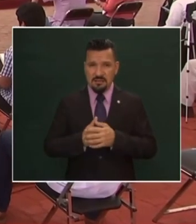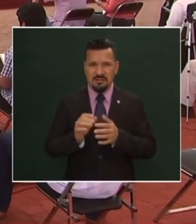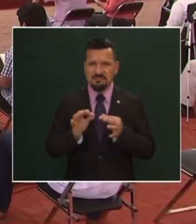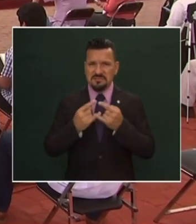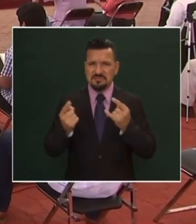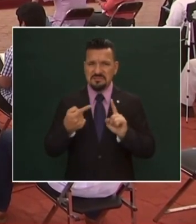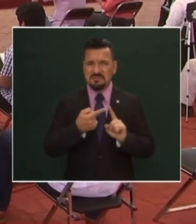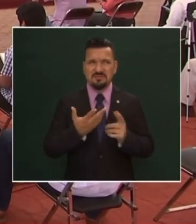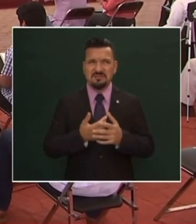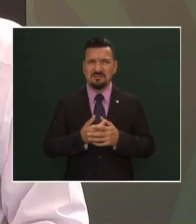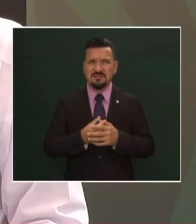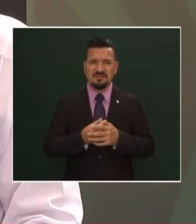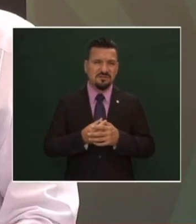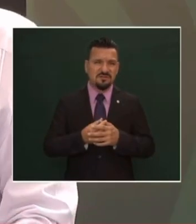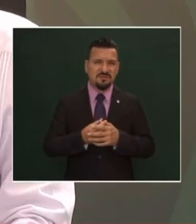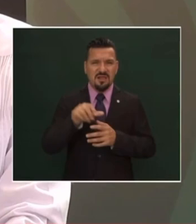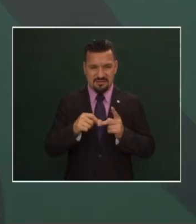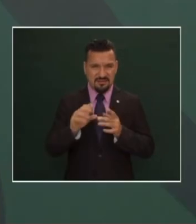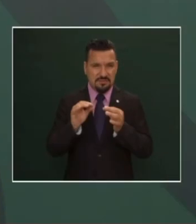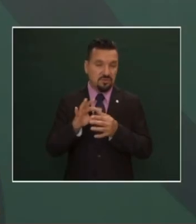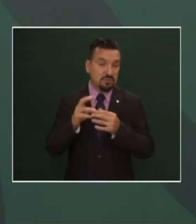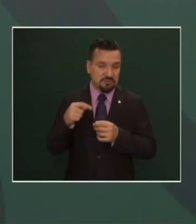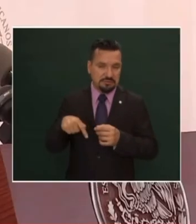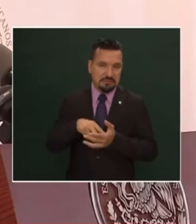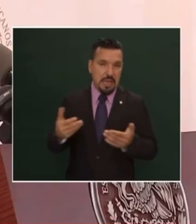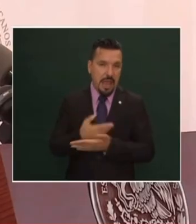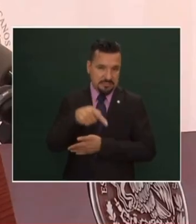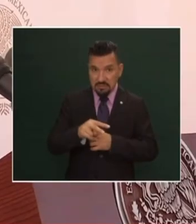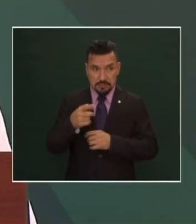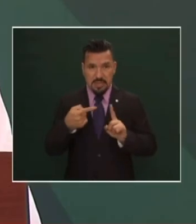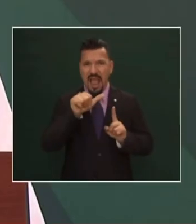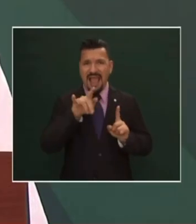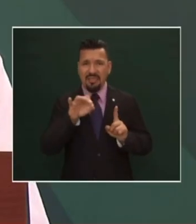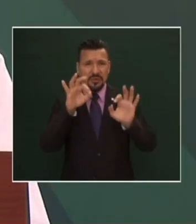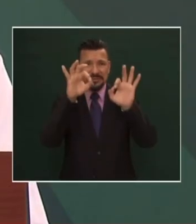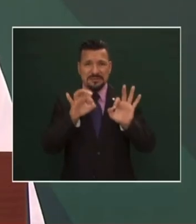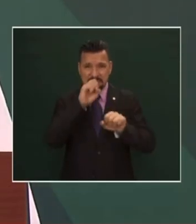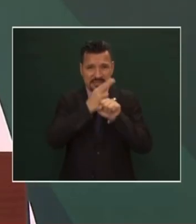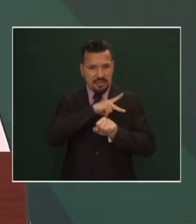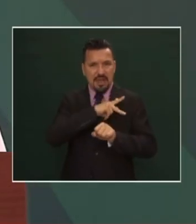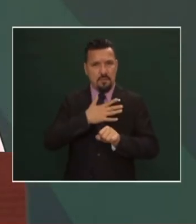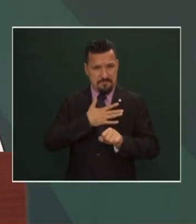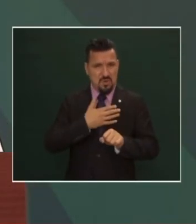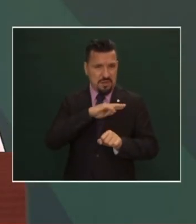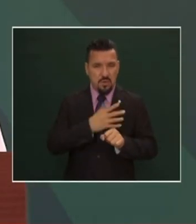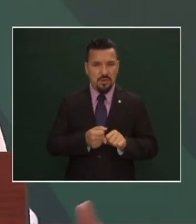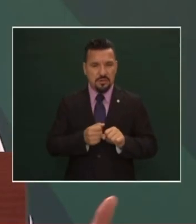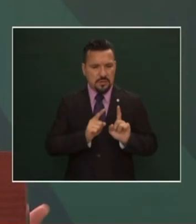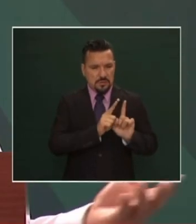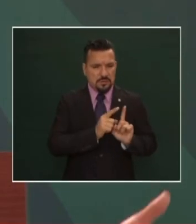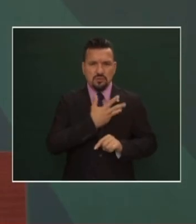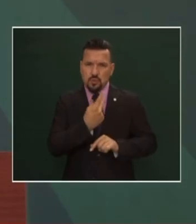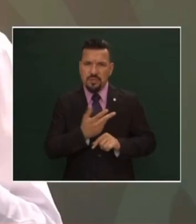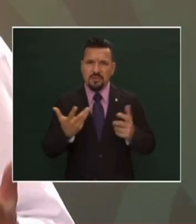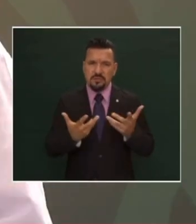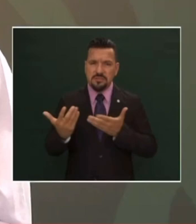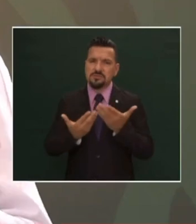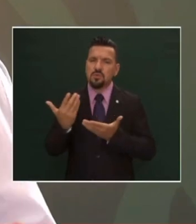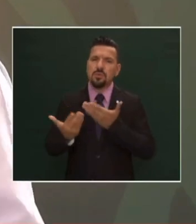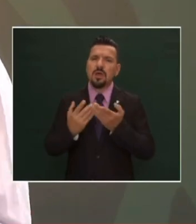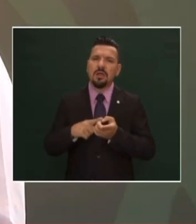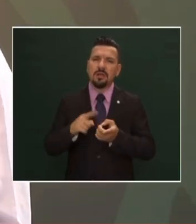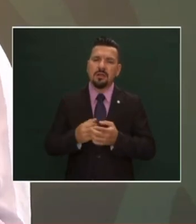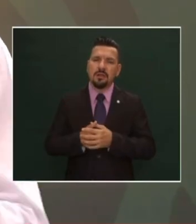hija de Alejandro Esquer, es un agente de primera, Alejandro. Es mi secretario particular. Y su hija, pues,